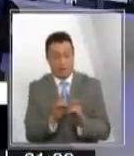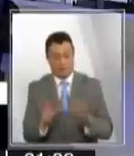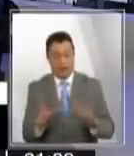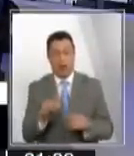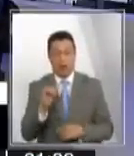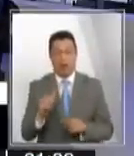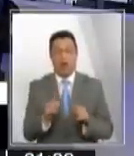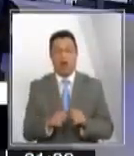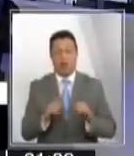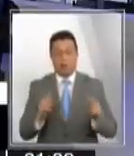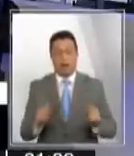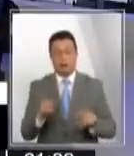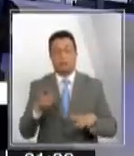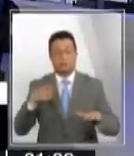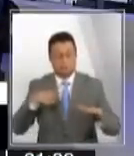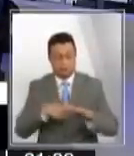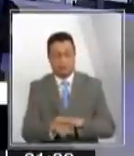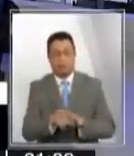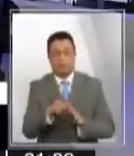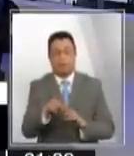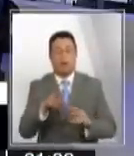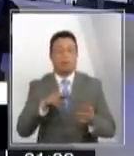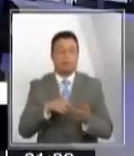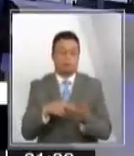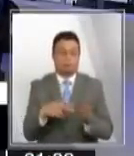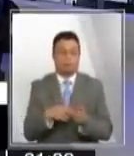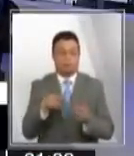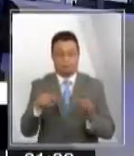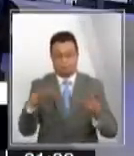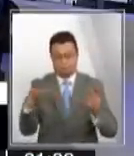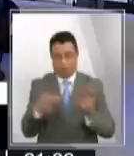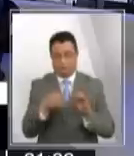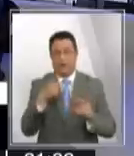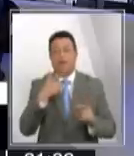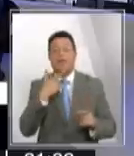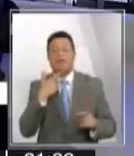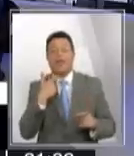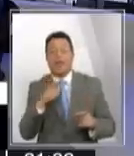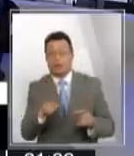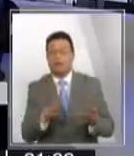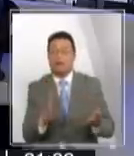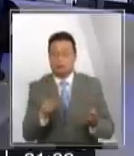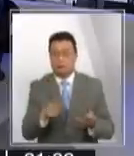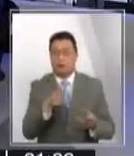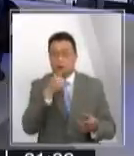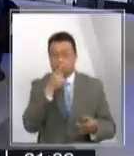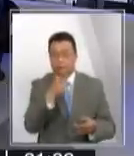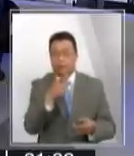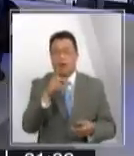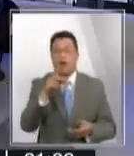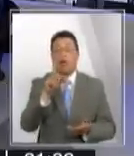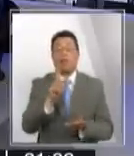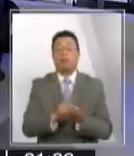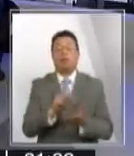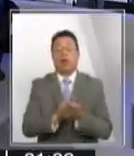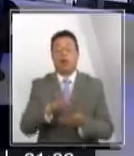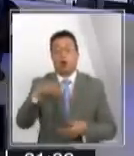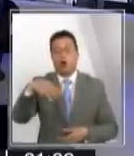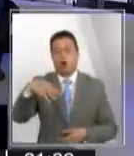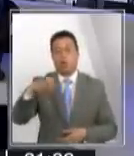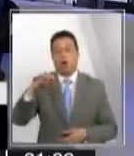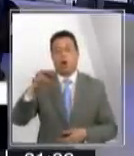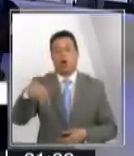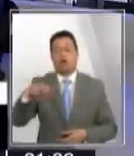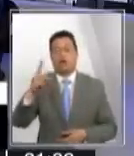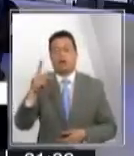que además se vio involucrado en esta polémica por supuesto conflicto de interés que denunció el diputado Nicolás Monkever. ¿Qué impresión tiene usted respecto de eso